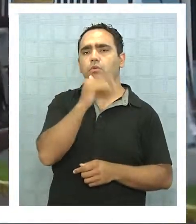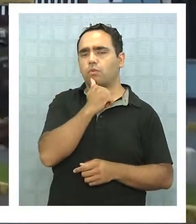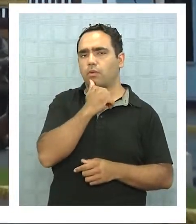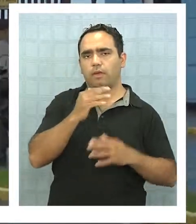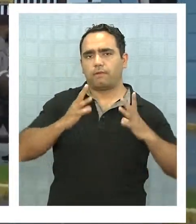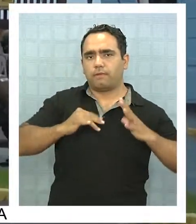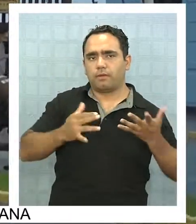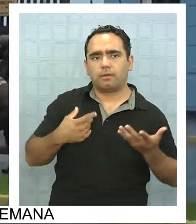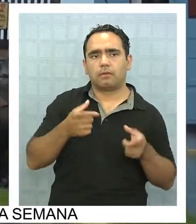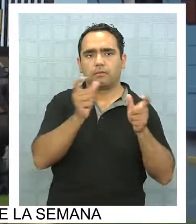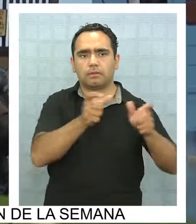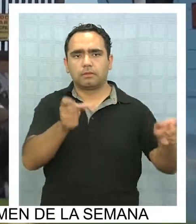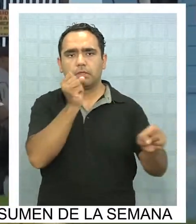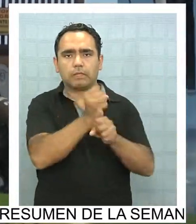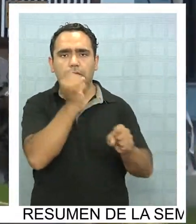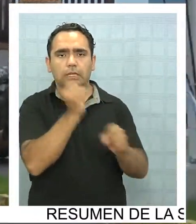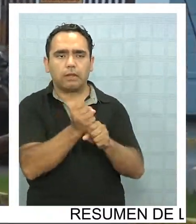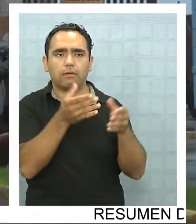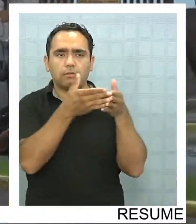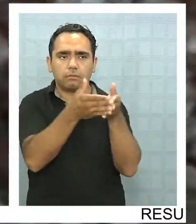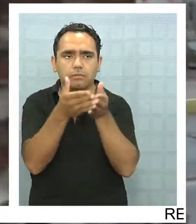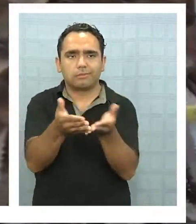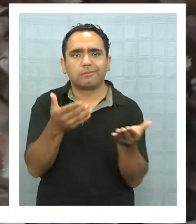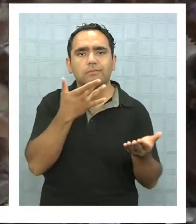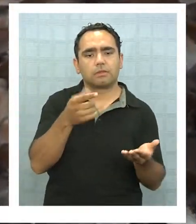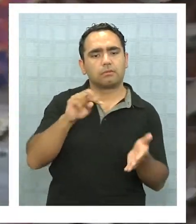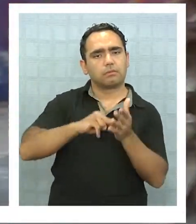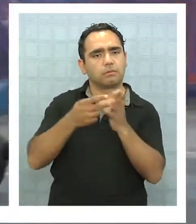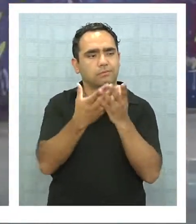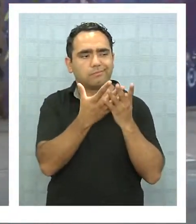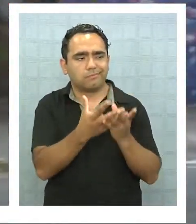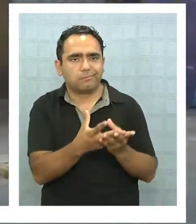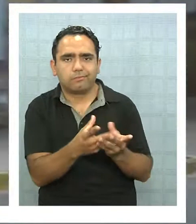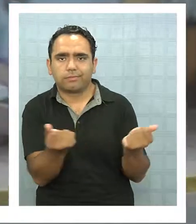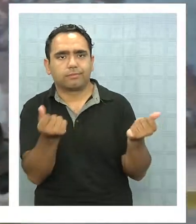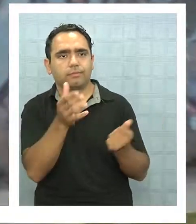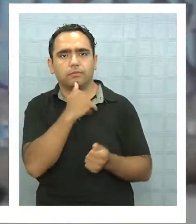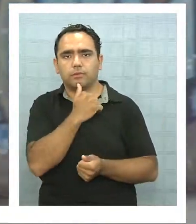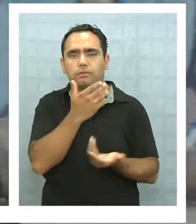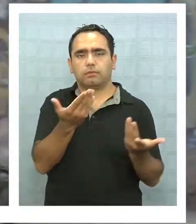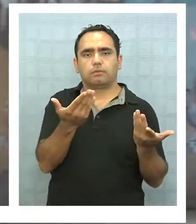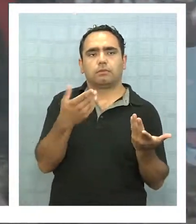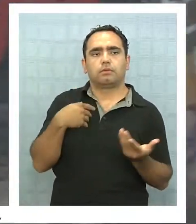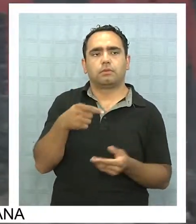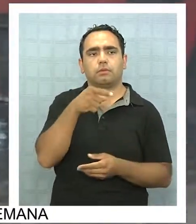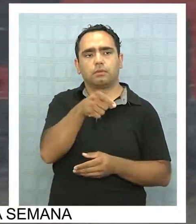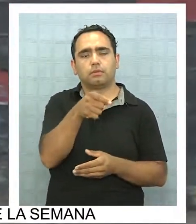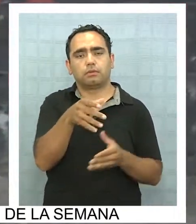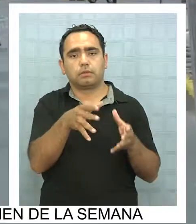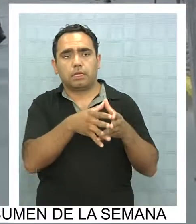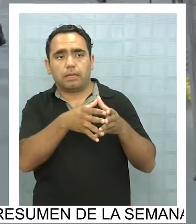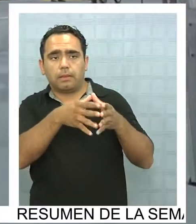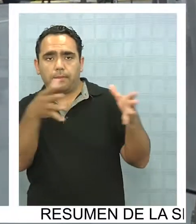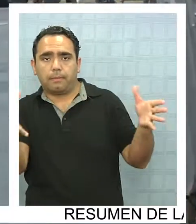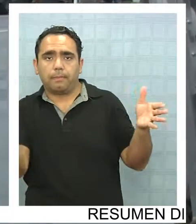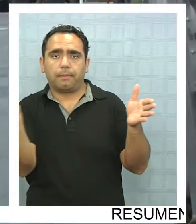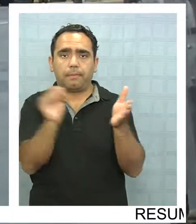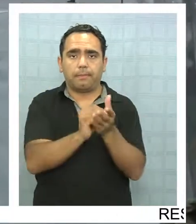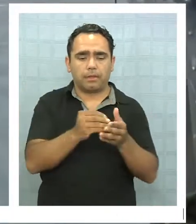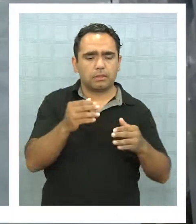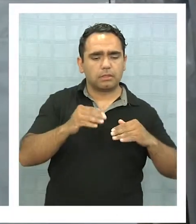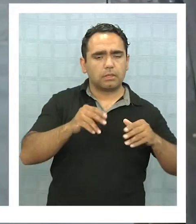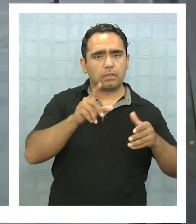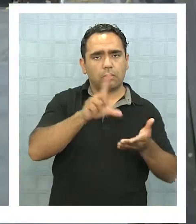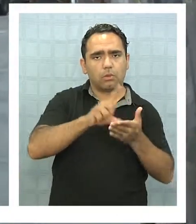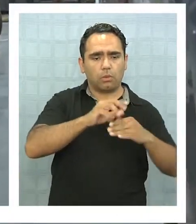portuarios por lo que han denominado como una solución parche a sus demandas, las cuales plantean agrandar el molo de atraque y no instalar una loza